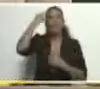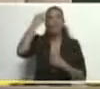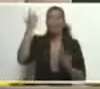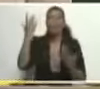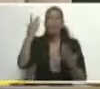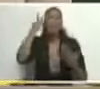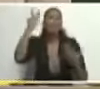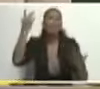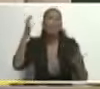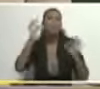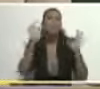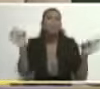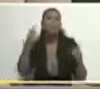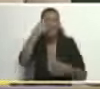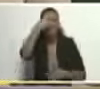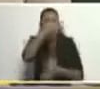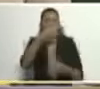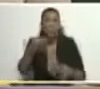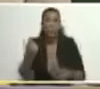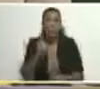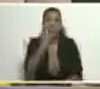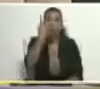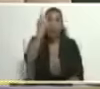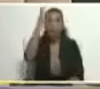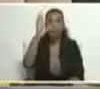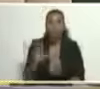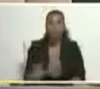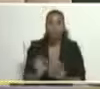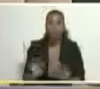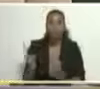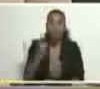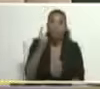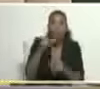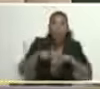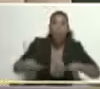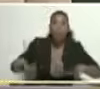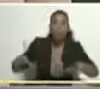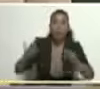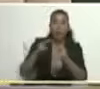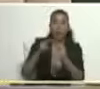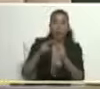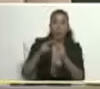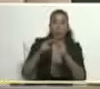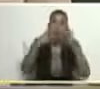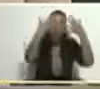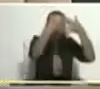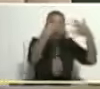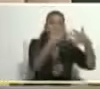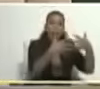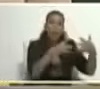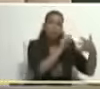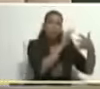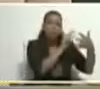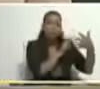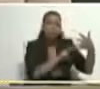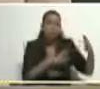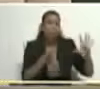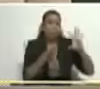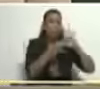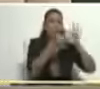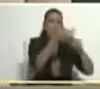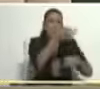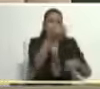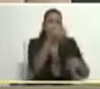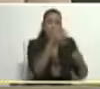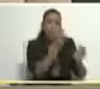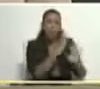The only place el único lugar que yo conozco en la literatura donde se puede conseguir la